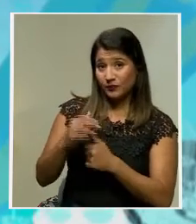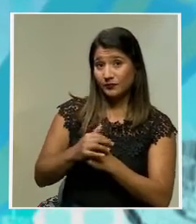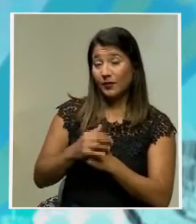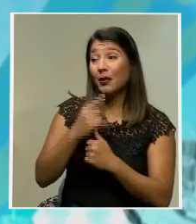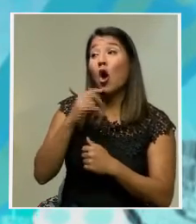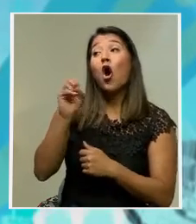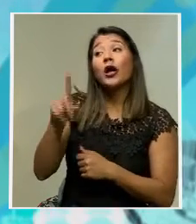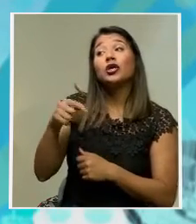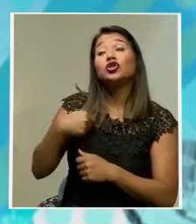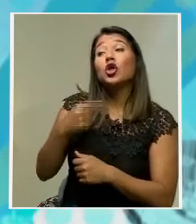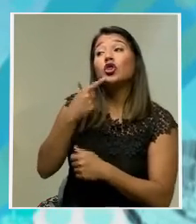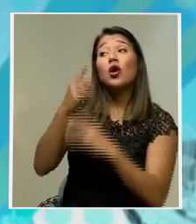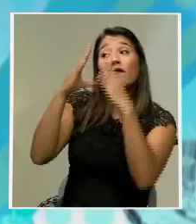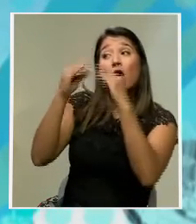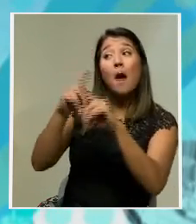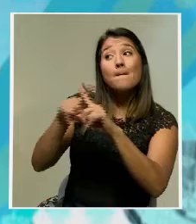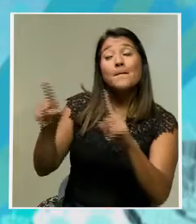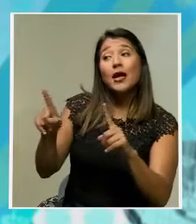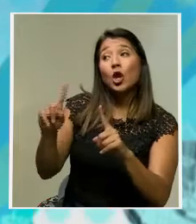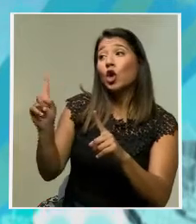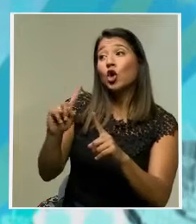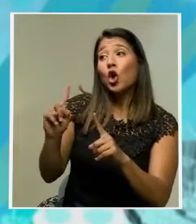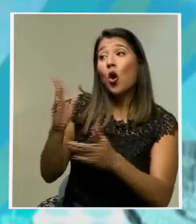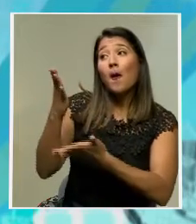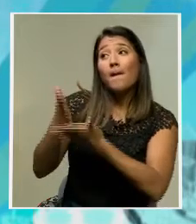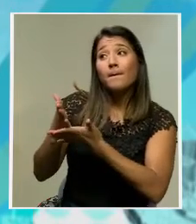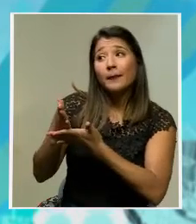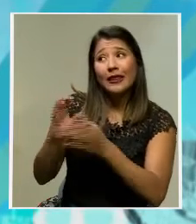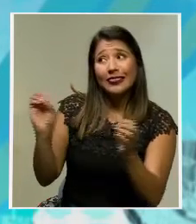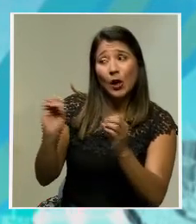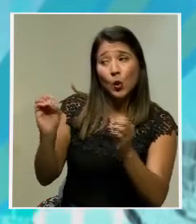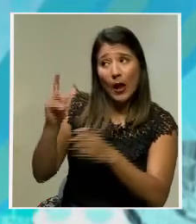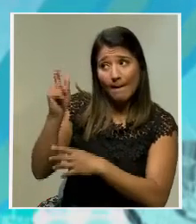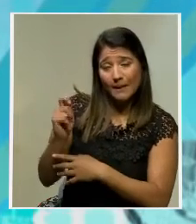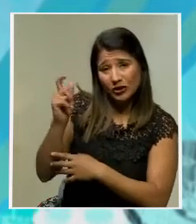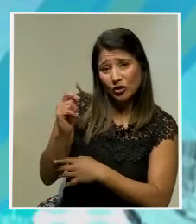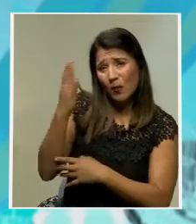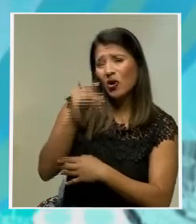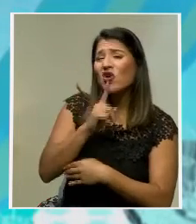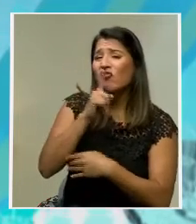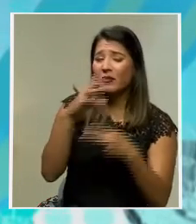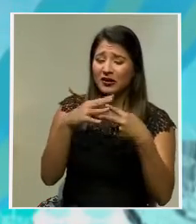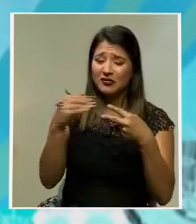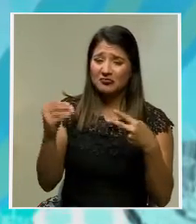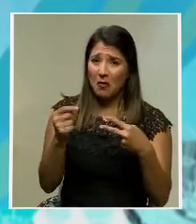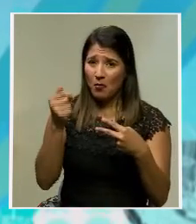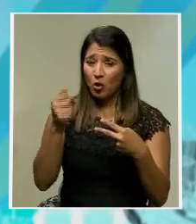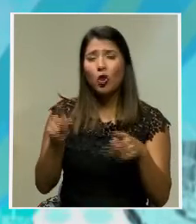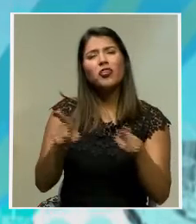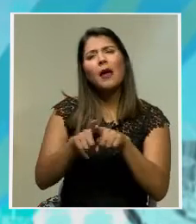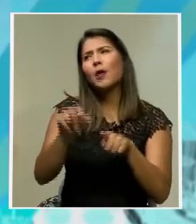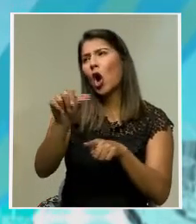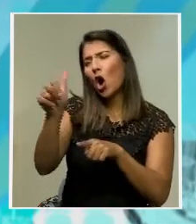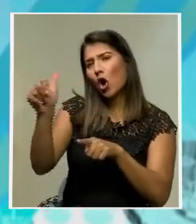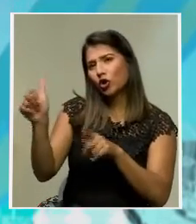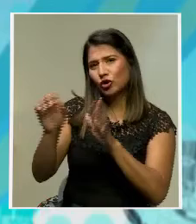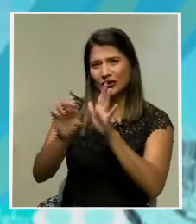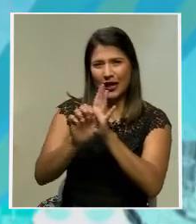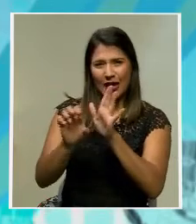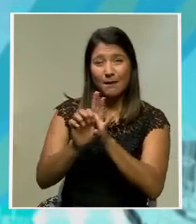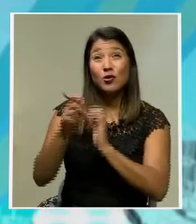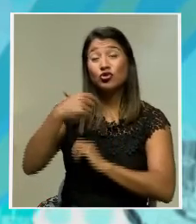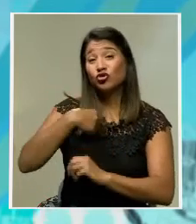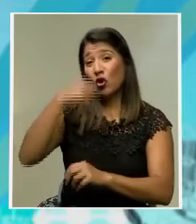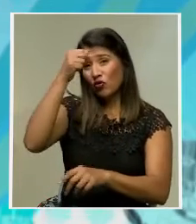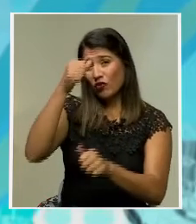una, ¿verdad? Porque obviamente era un monto bastante bajo sumando esas pensiones. También tuvimos otros casos, no se me